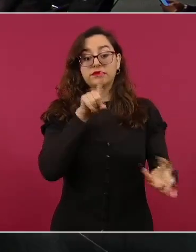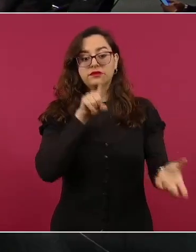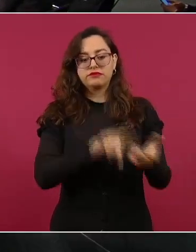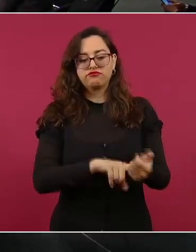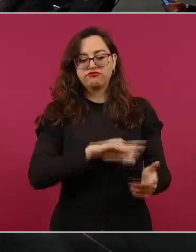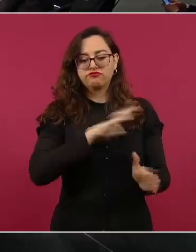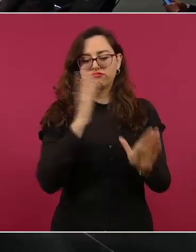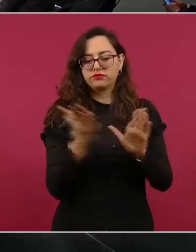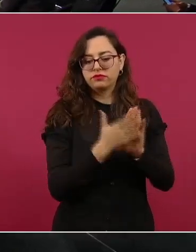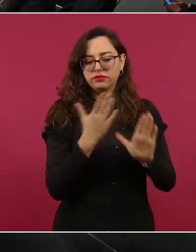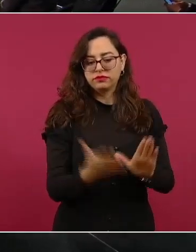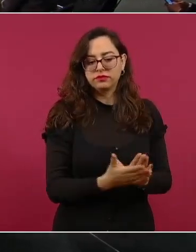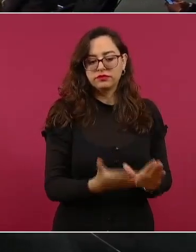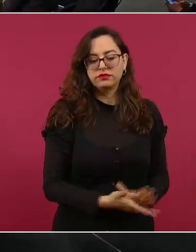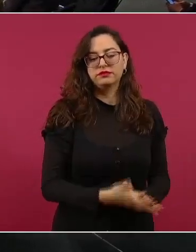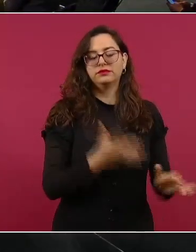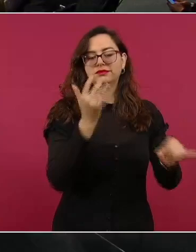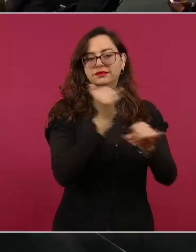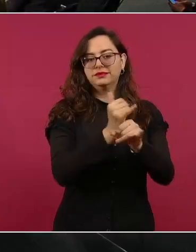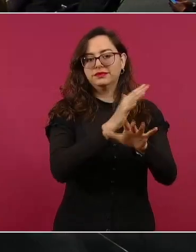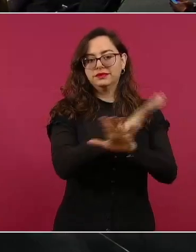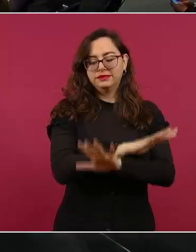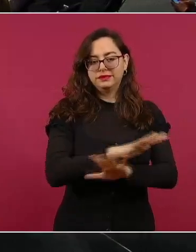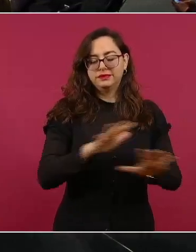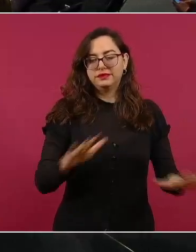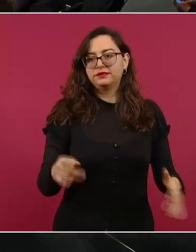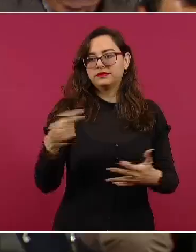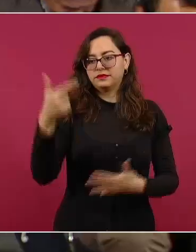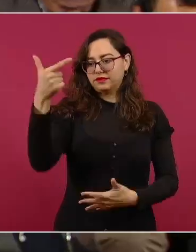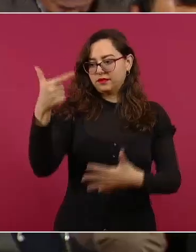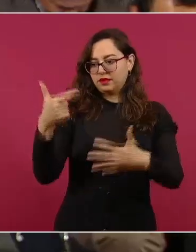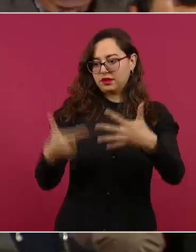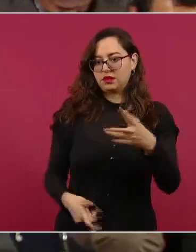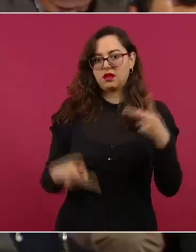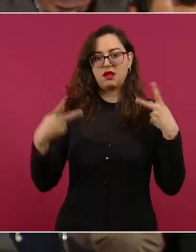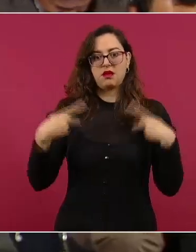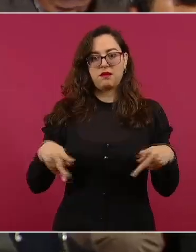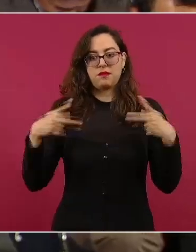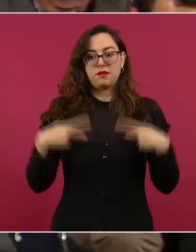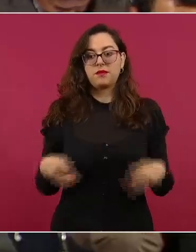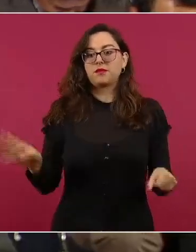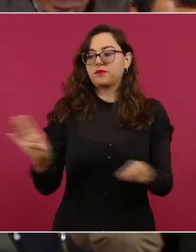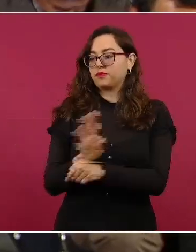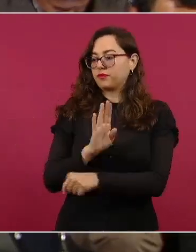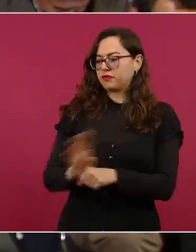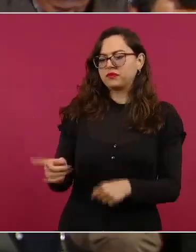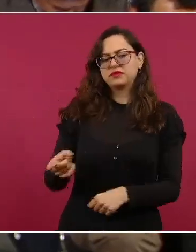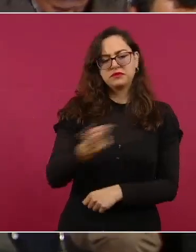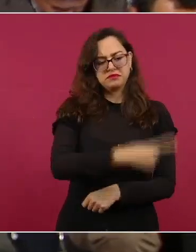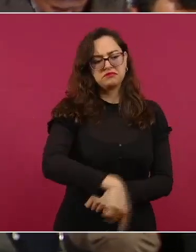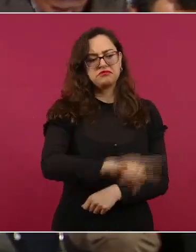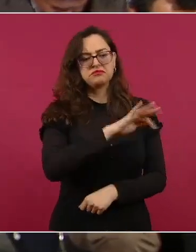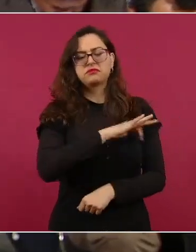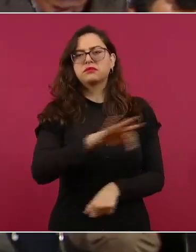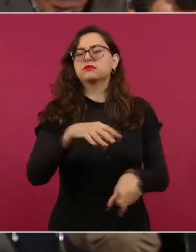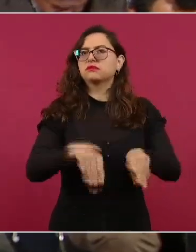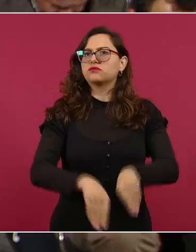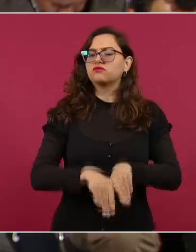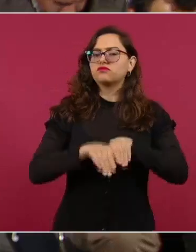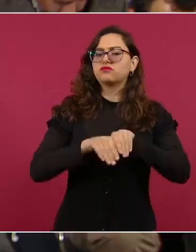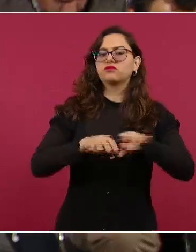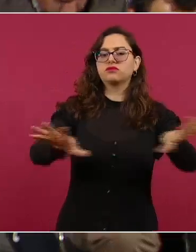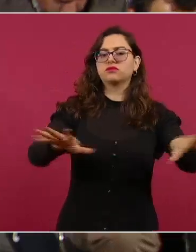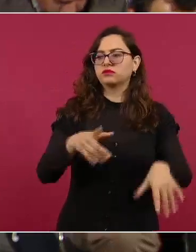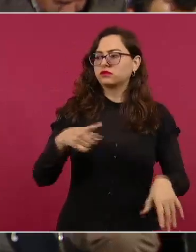en los expedientes de las personas beneficiarias y es fácilmente difundida por algunos de ellos fuera del mecanismo,